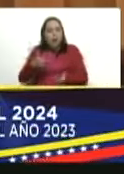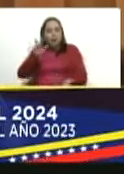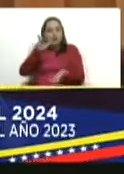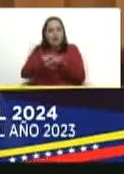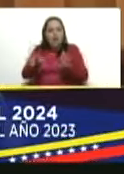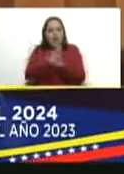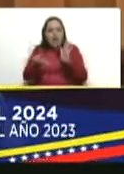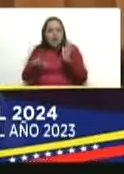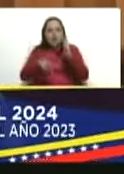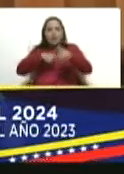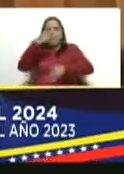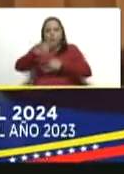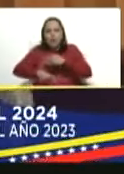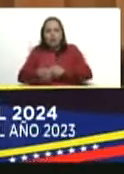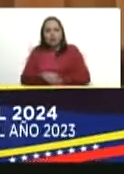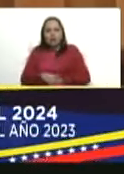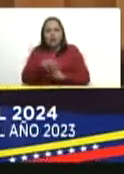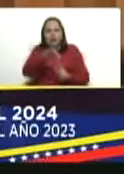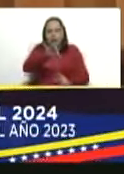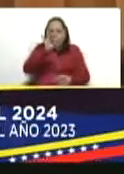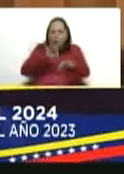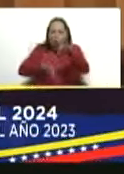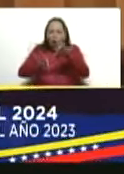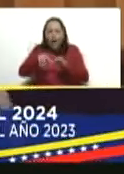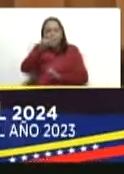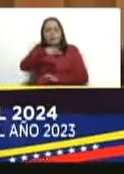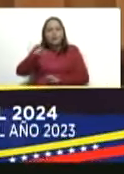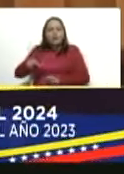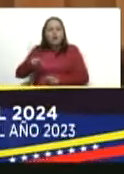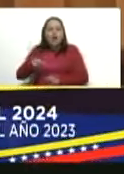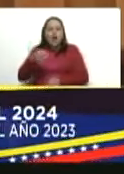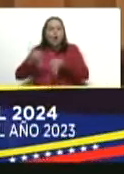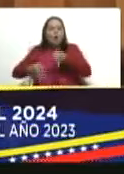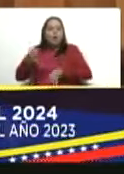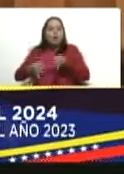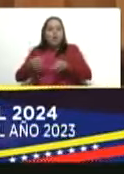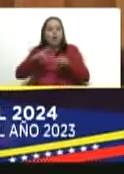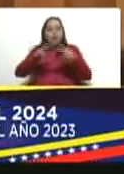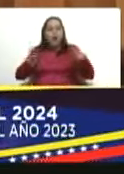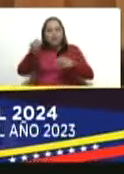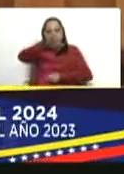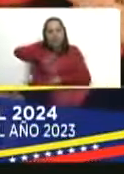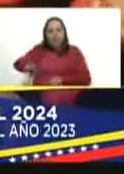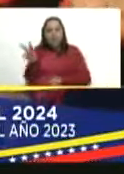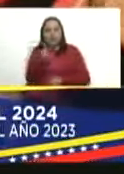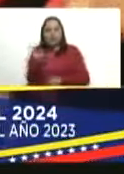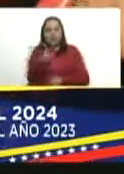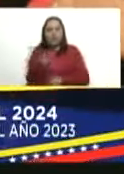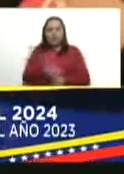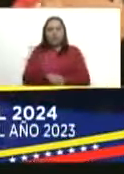ley y de un plan para elegir los jueces de paz en todo el territorio nacional.